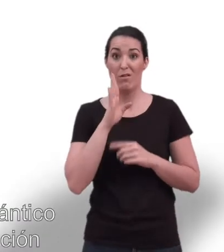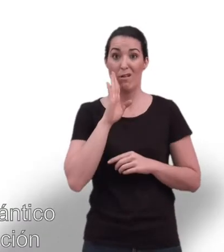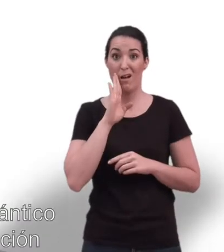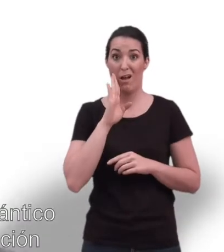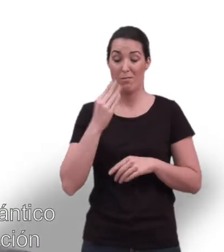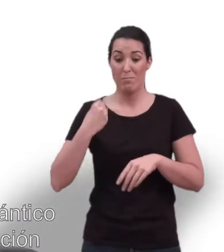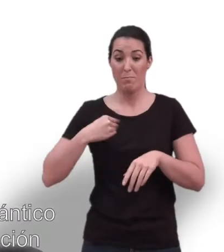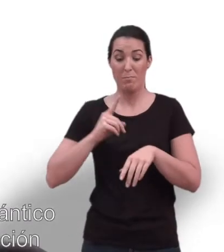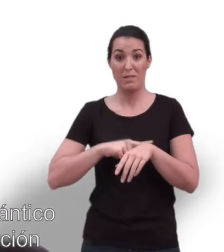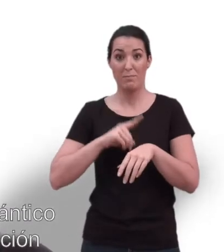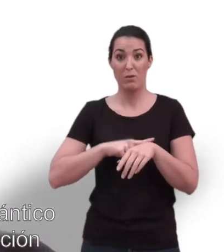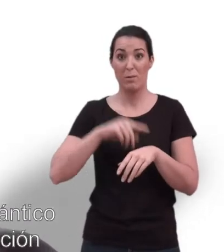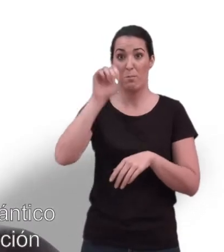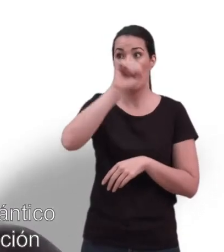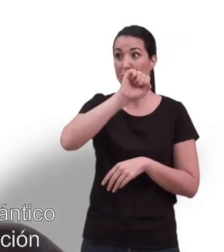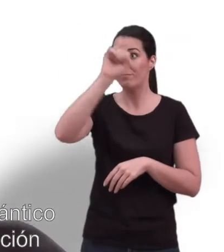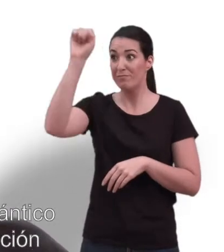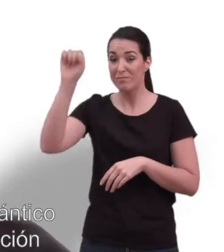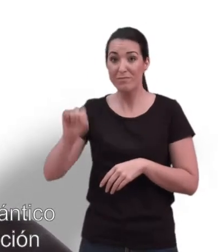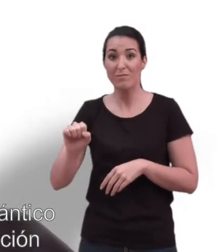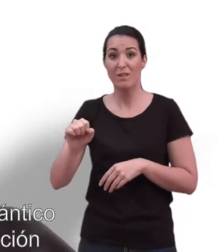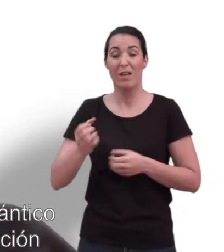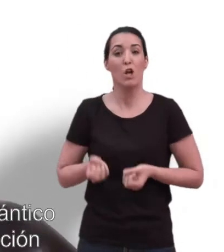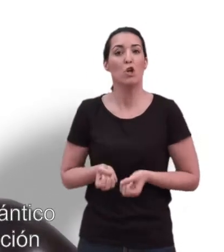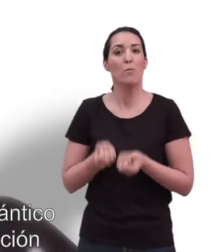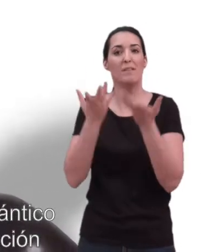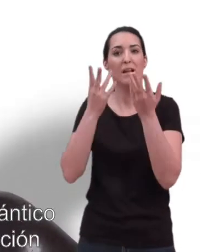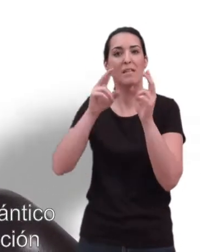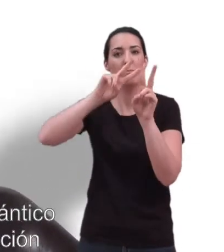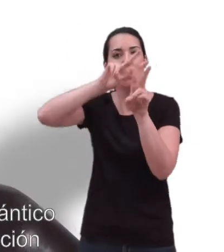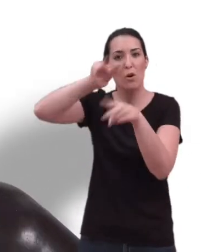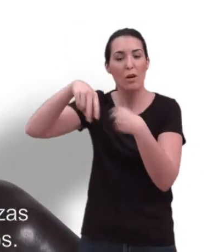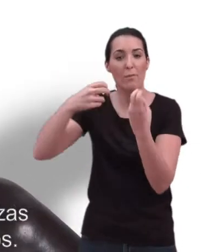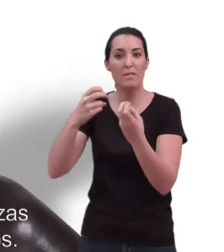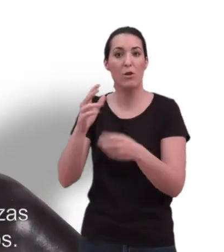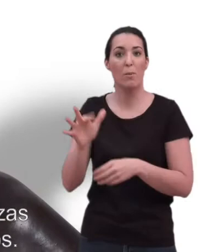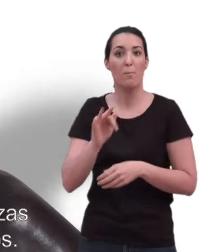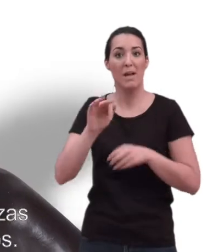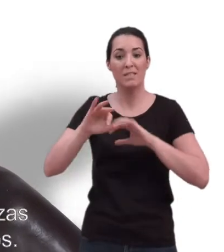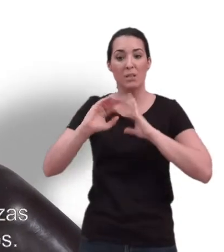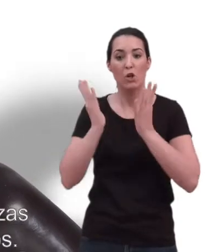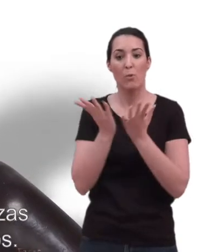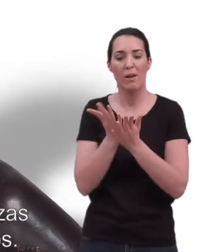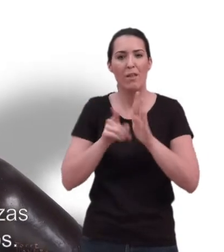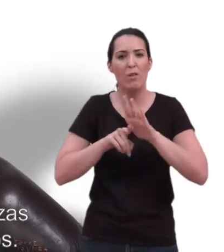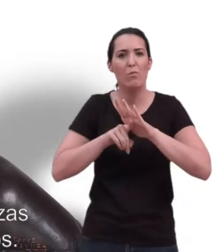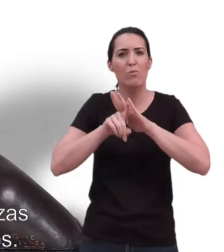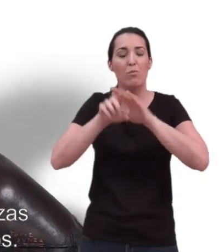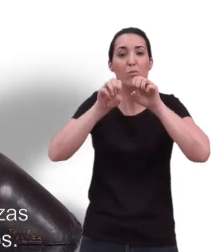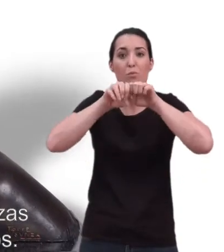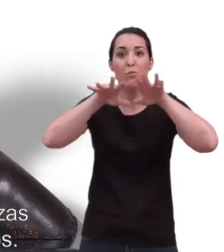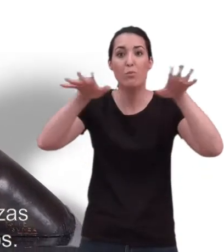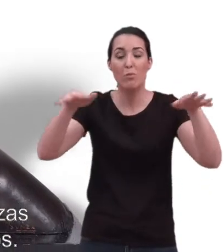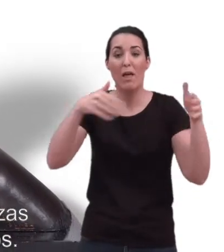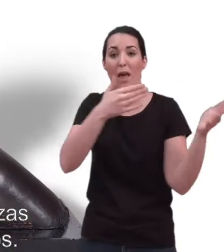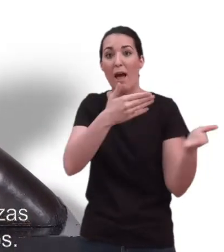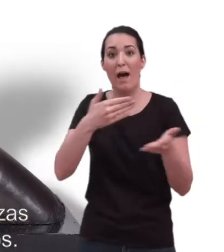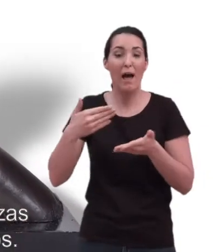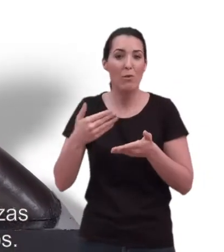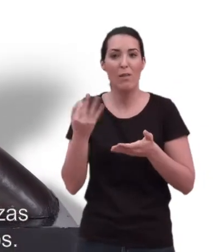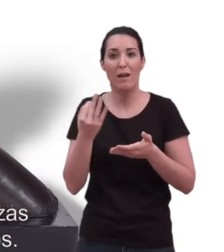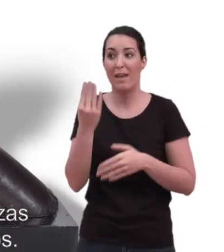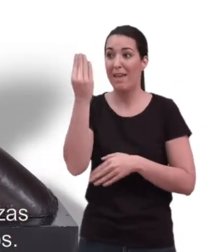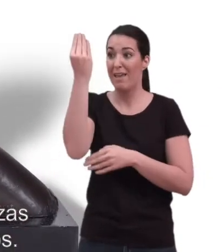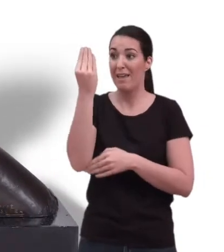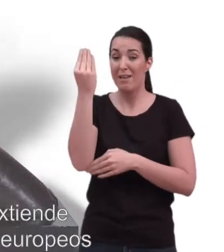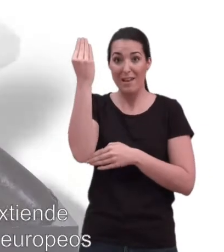del orientalismo romántico y la progresión de la globalización propician la aparición de piezas que plasman físicos